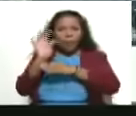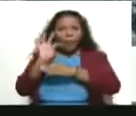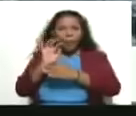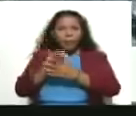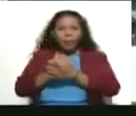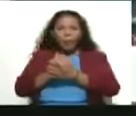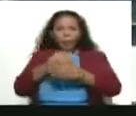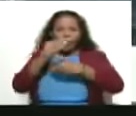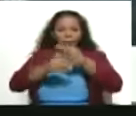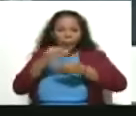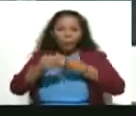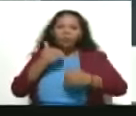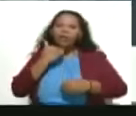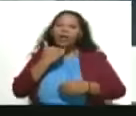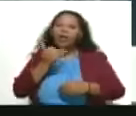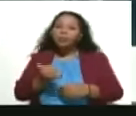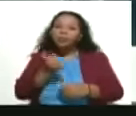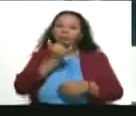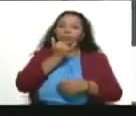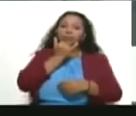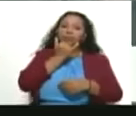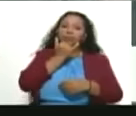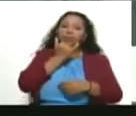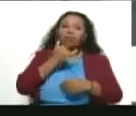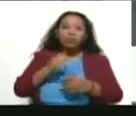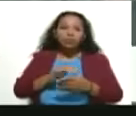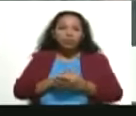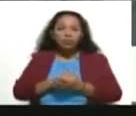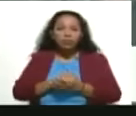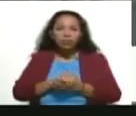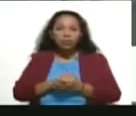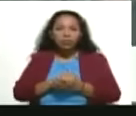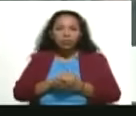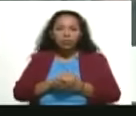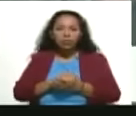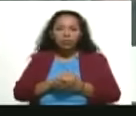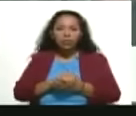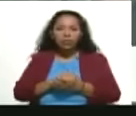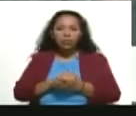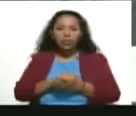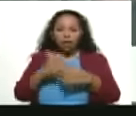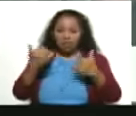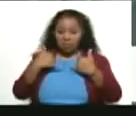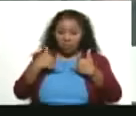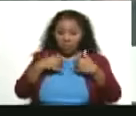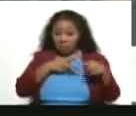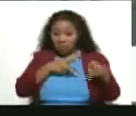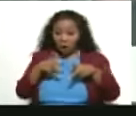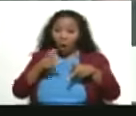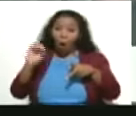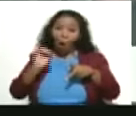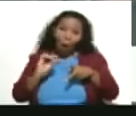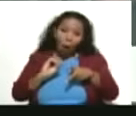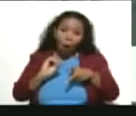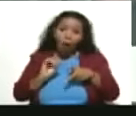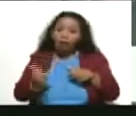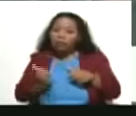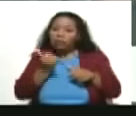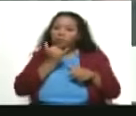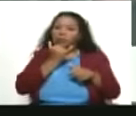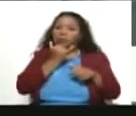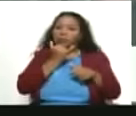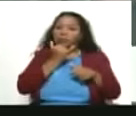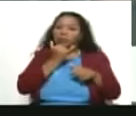hayan cometido, bien sea de manera intencional o de manera, digamos, por omisión de